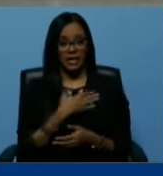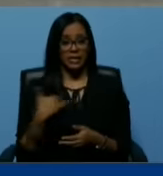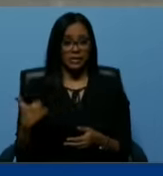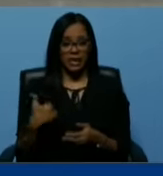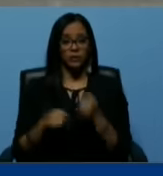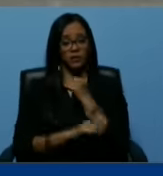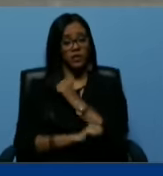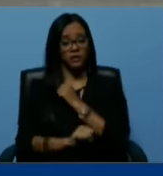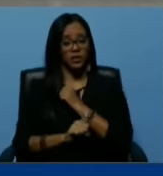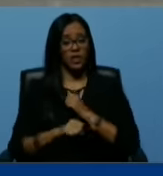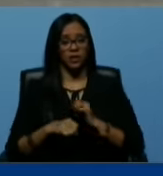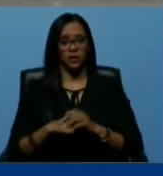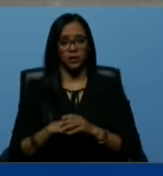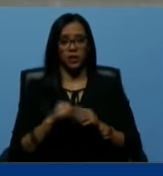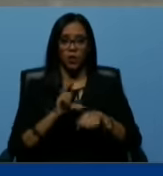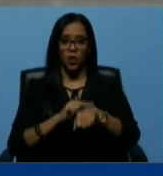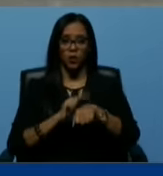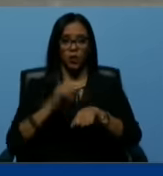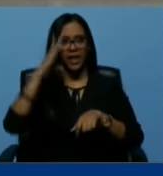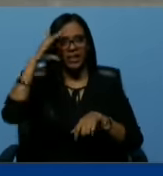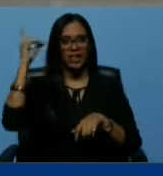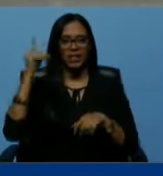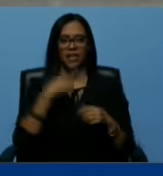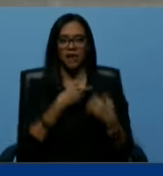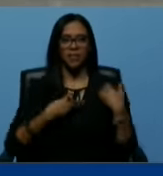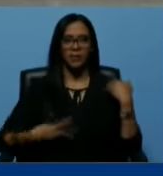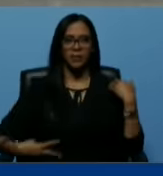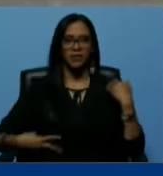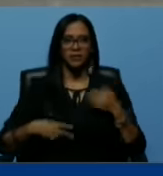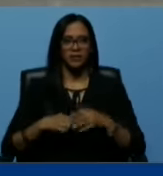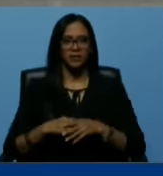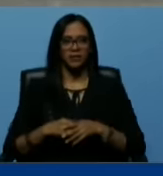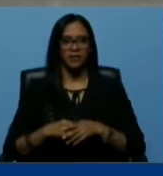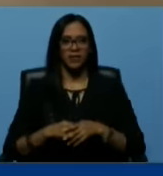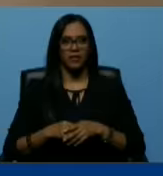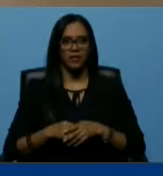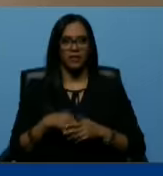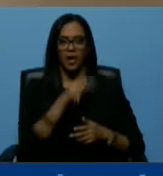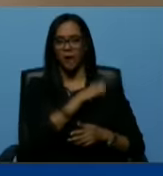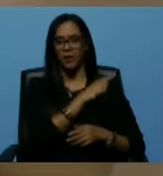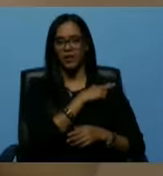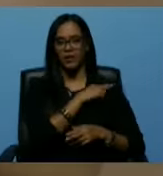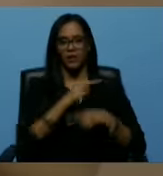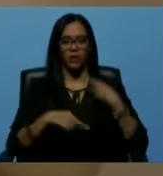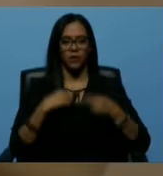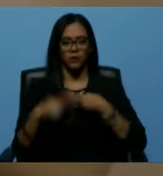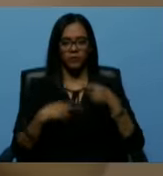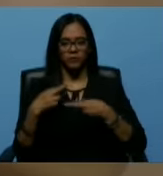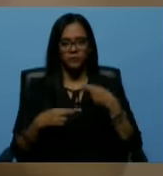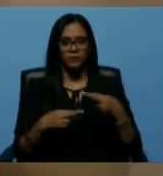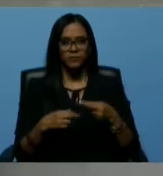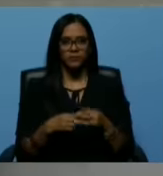apuñalearla. Doctora Delcy Rodríguez, vicepresidenta, capitán revolucionario